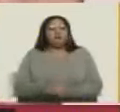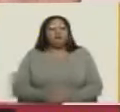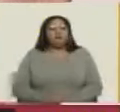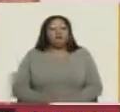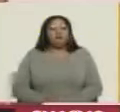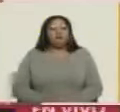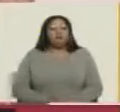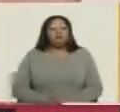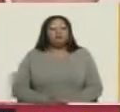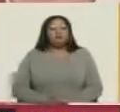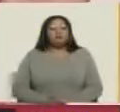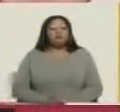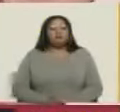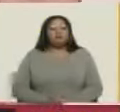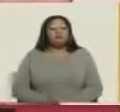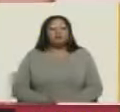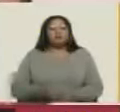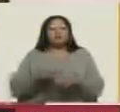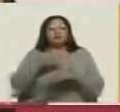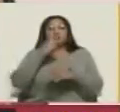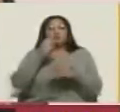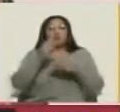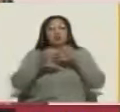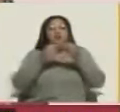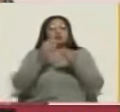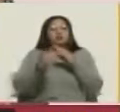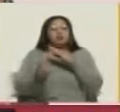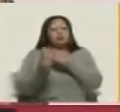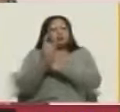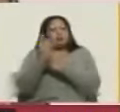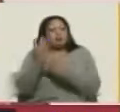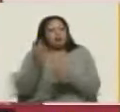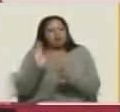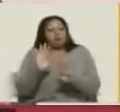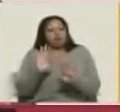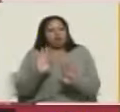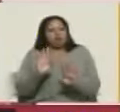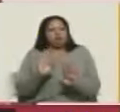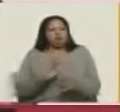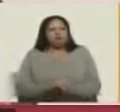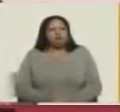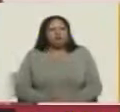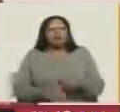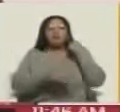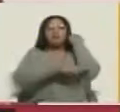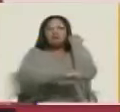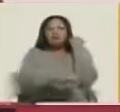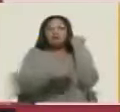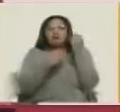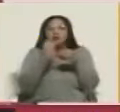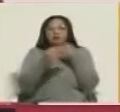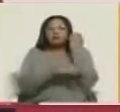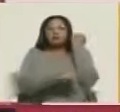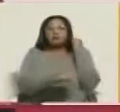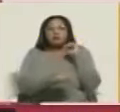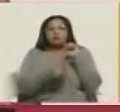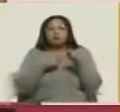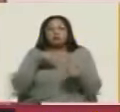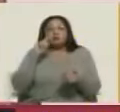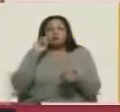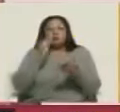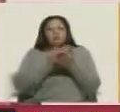él, desmovilizó a su gente diciendo que le estaban haciendo trampa. Claro, a estas alturas no hemos visto ni una sola